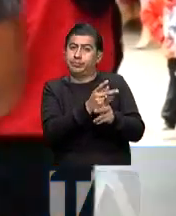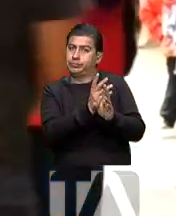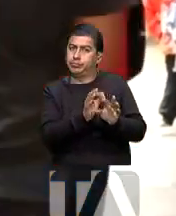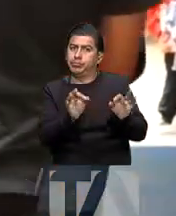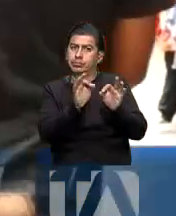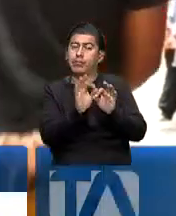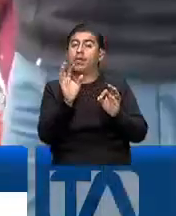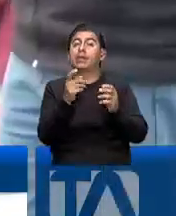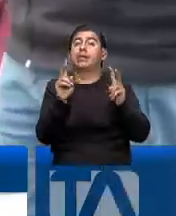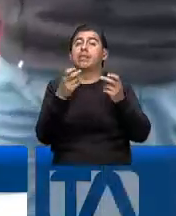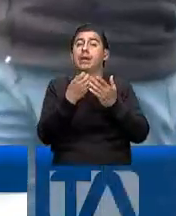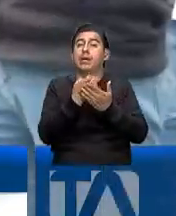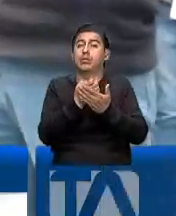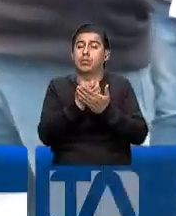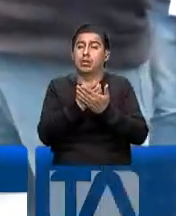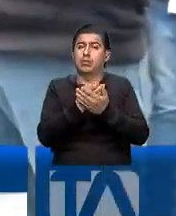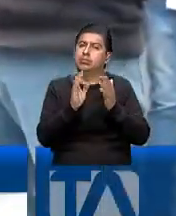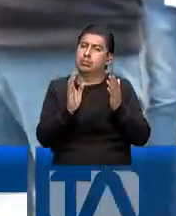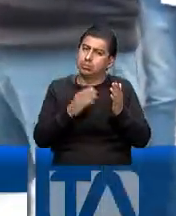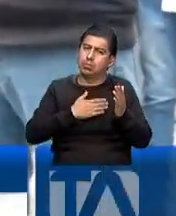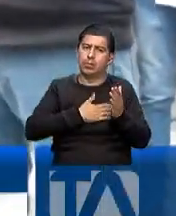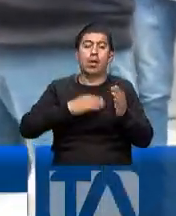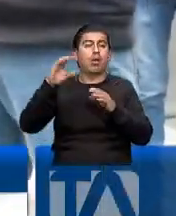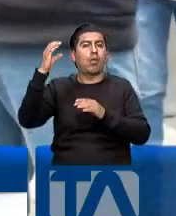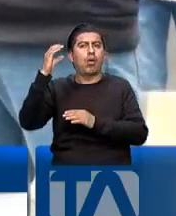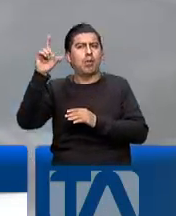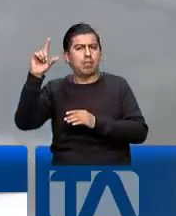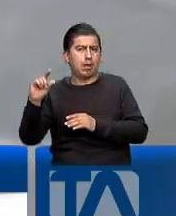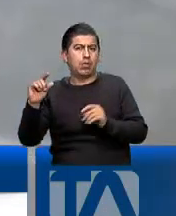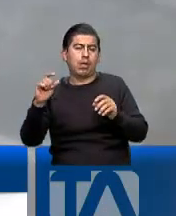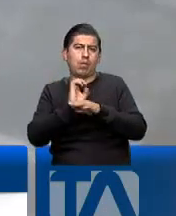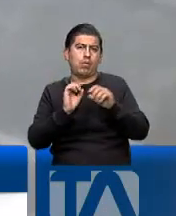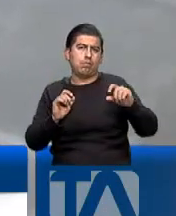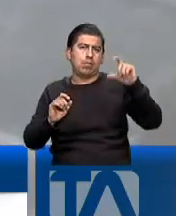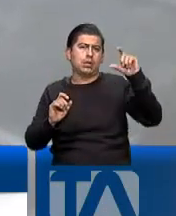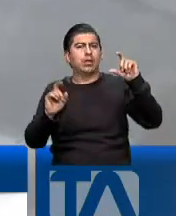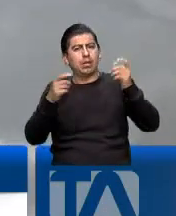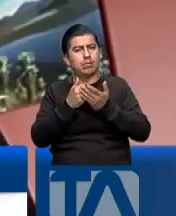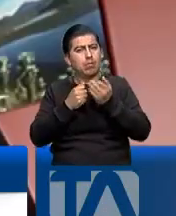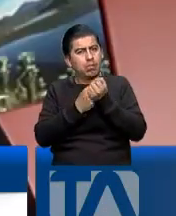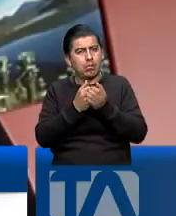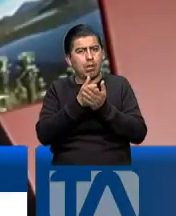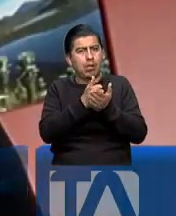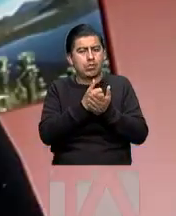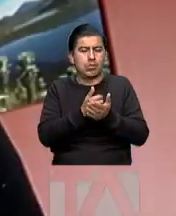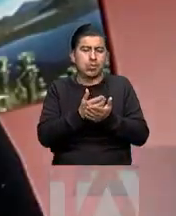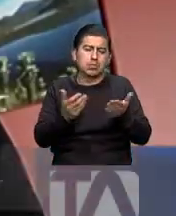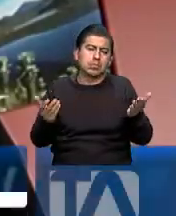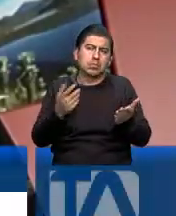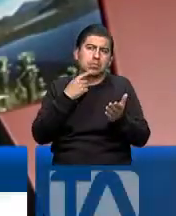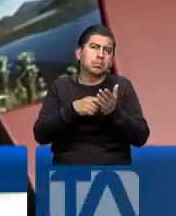ámbito económico, insiste que se deberían contemplar medidas compensatorias para los comerciantes de la zona de frontera. Como por